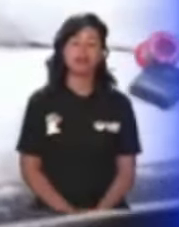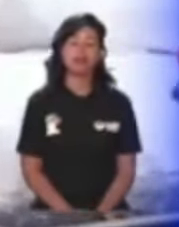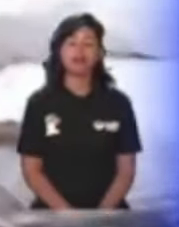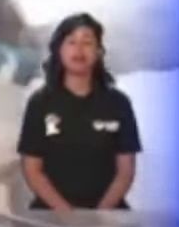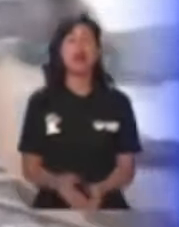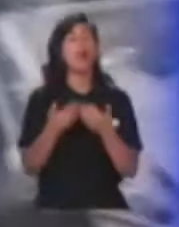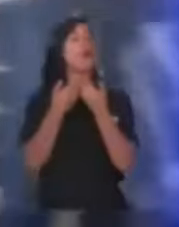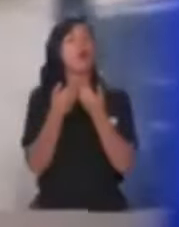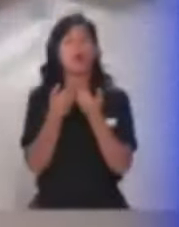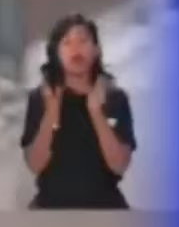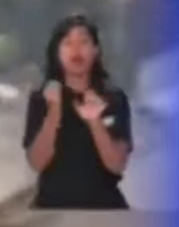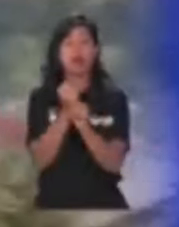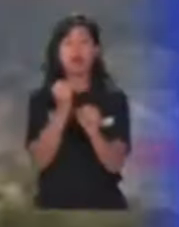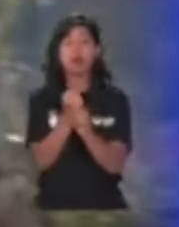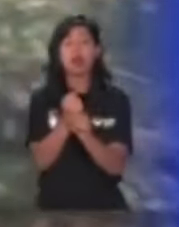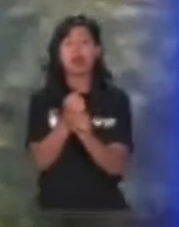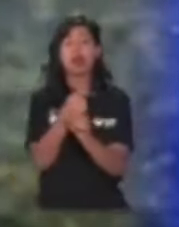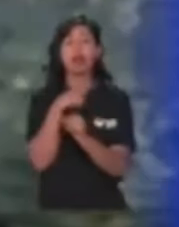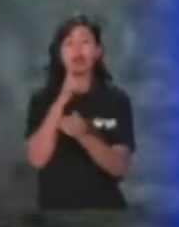Cualquier peguita por ahí, un polo lo aprovecho.